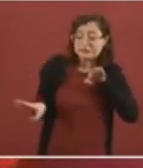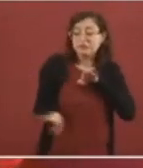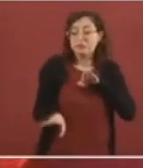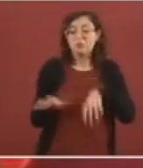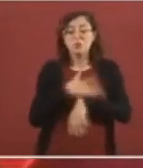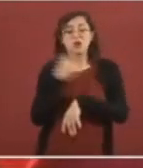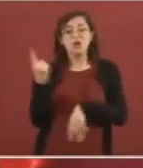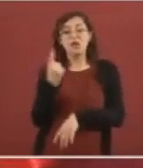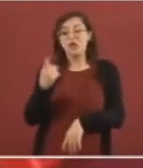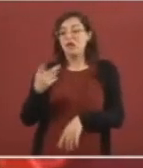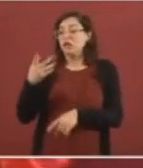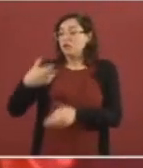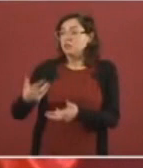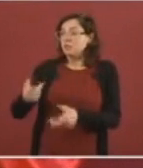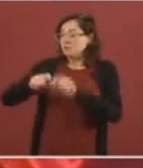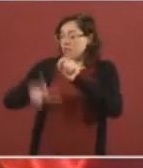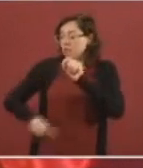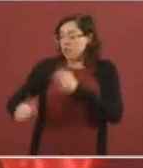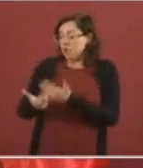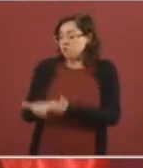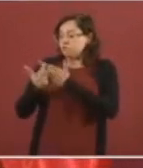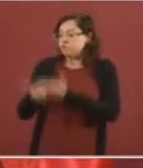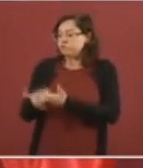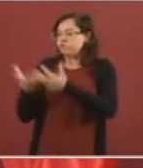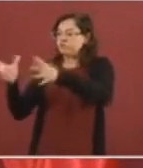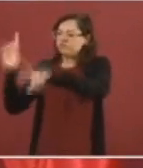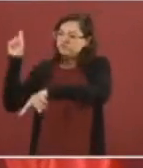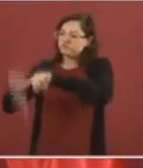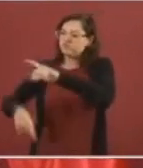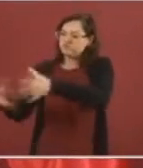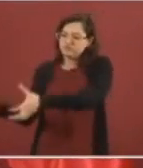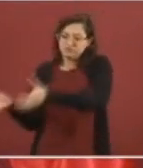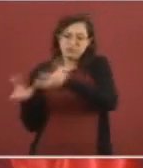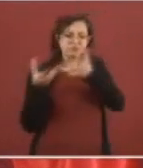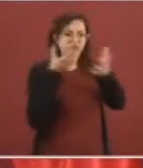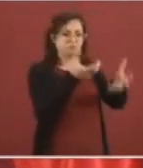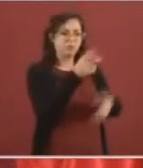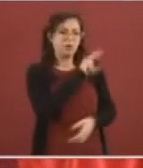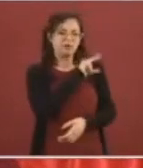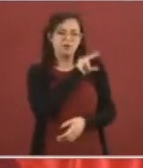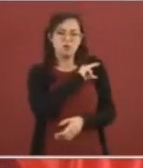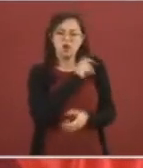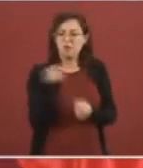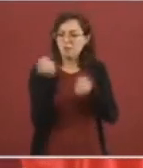bienes del país. ¿Saben cuándo ha habido más desigualdad?